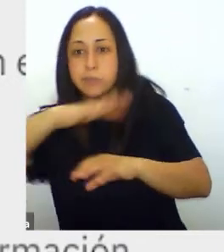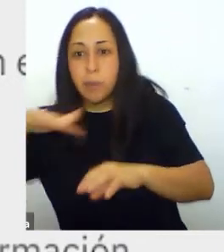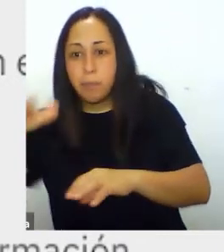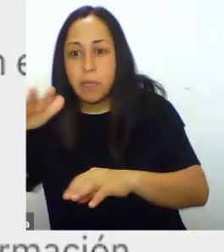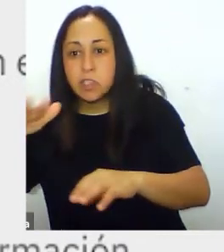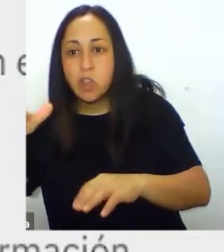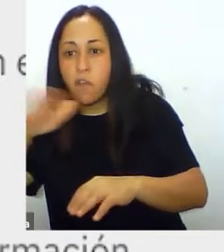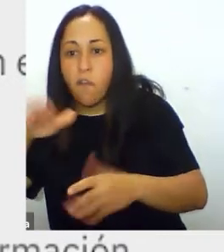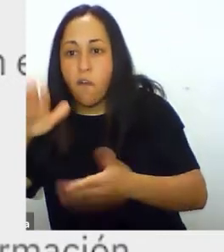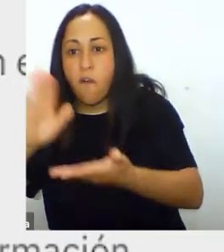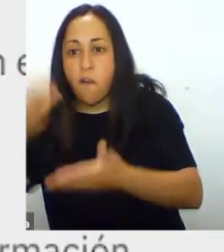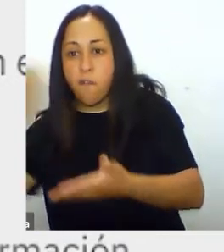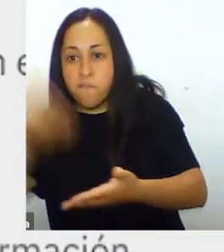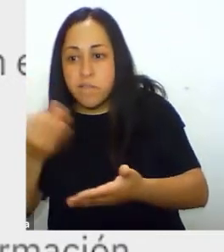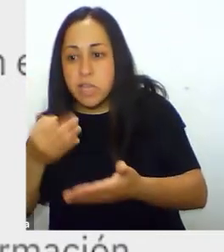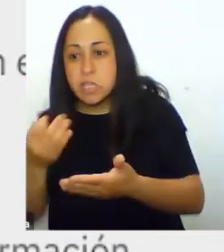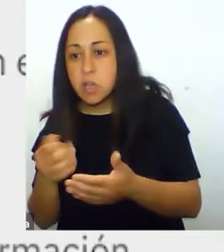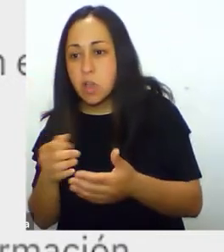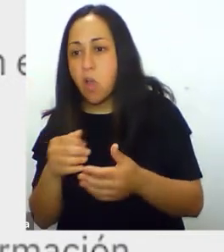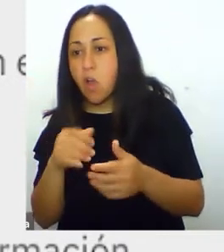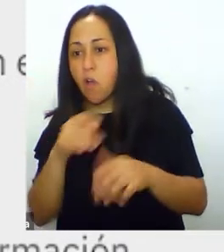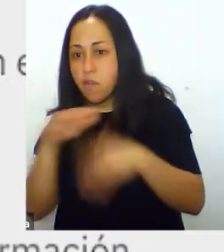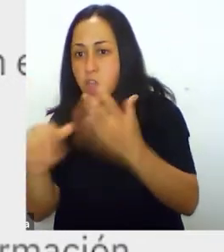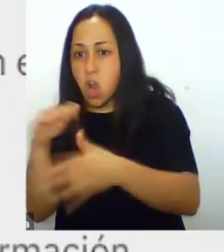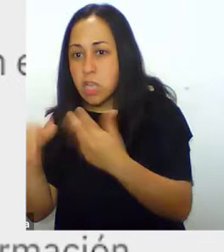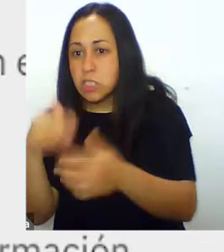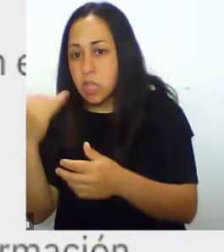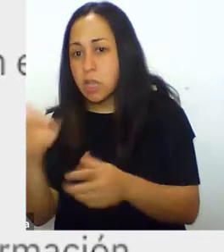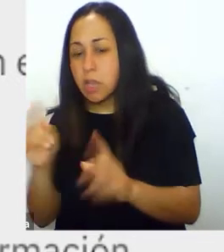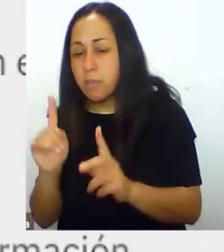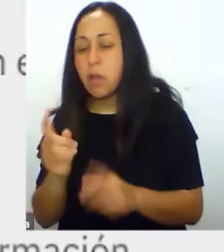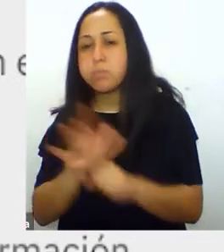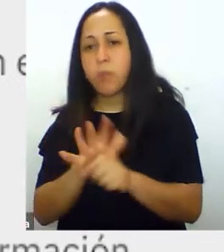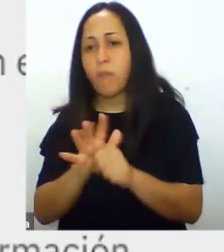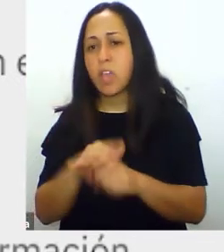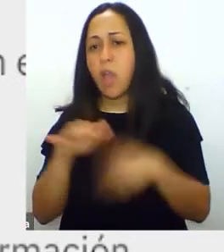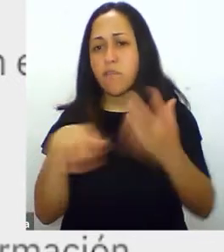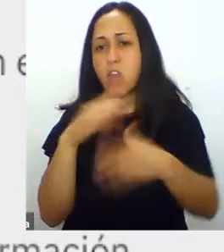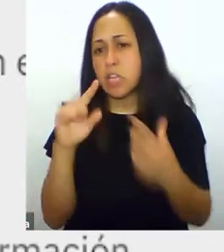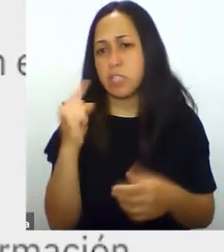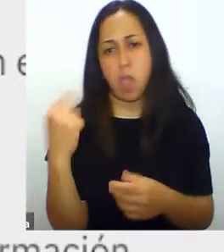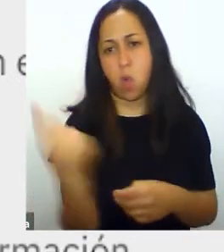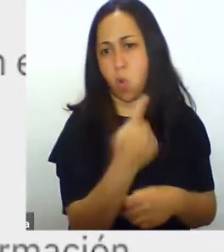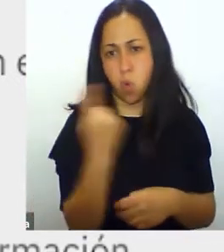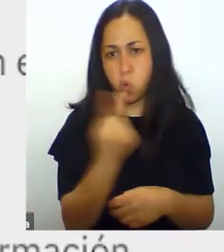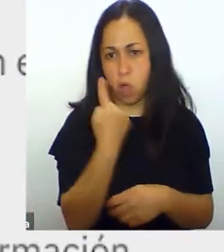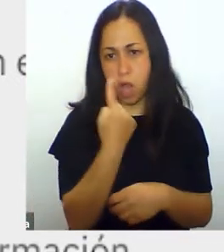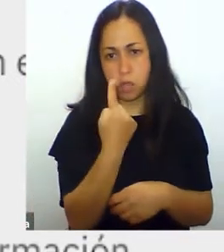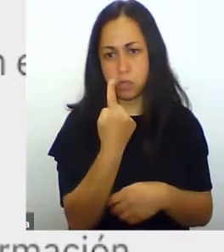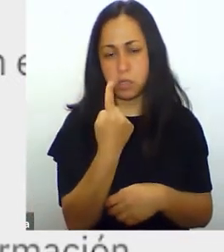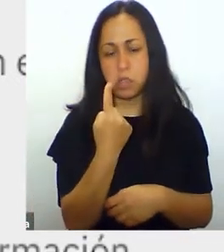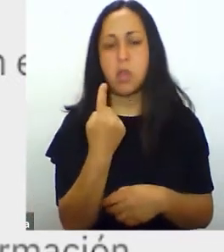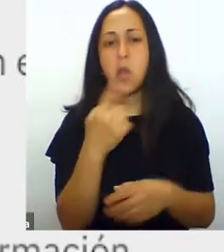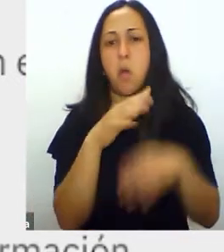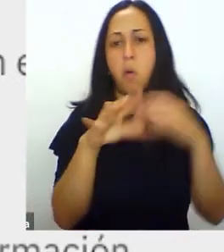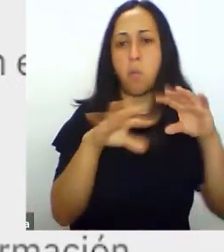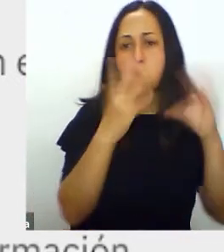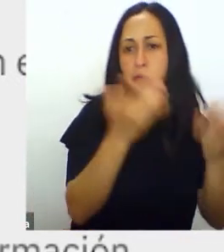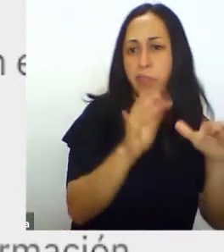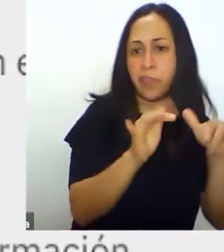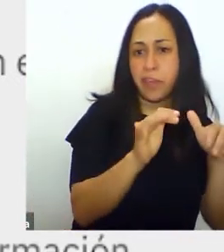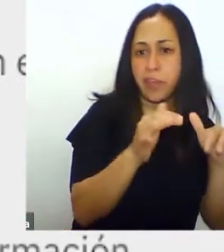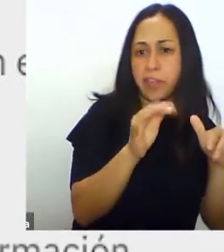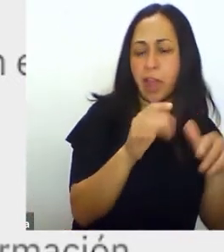como habíamos dicho anteriormente, la violencia es una sola y también es importante reconocer que lo que pasa en el mundo